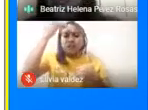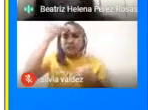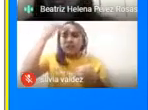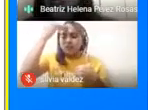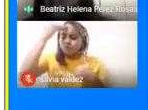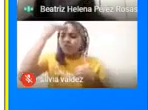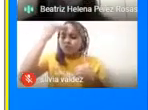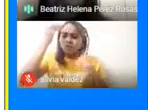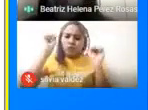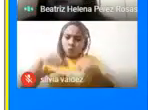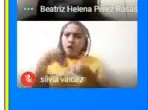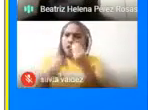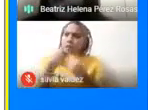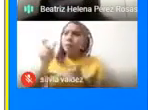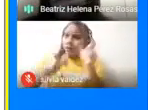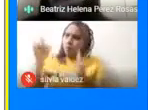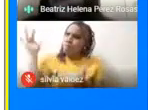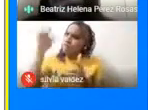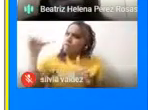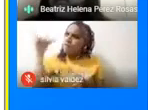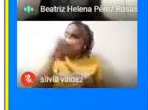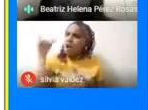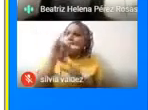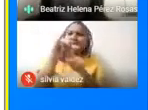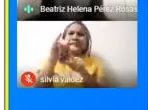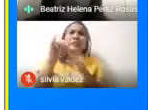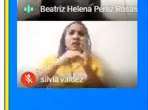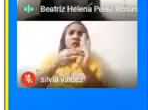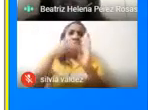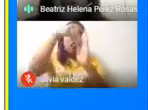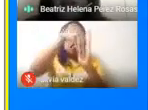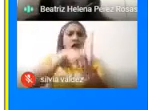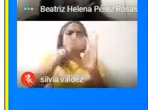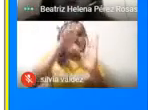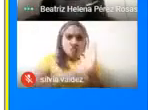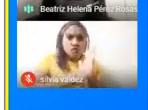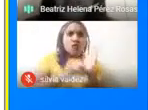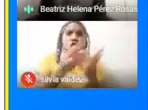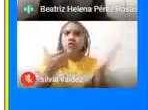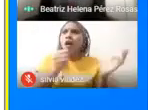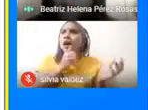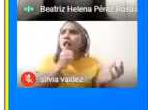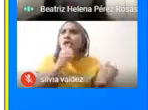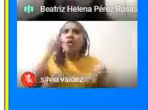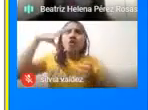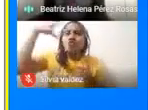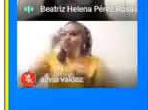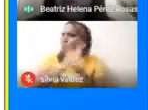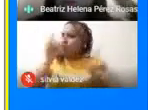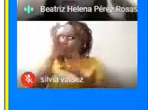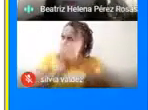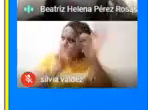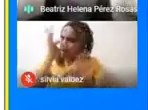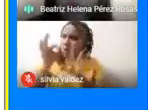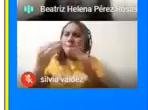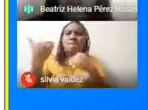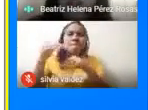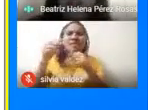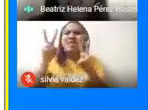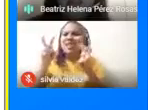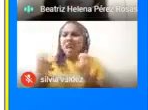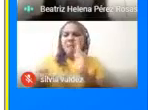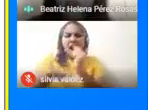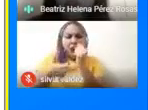podemos hacer que la gente viaje, pero no vamos a ir en detrimento de lo que tenemos en el planeta, con mínimos temas, con